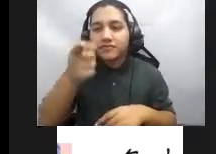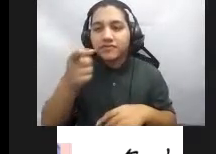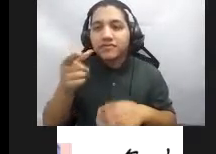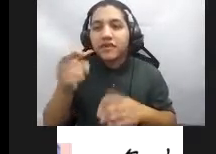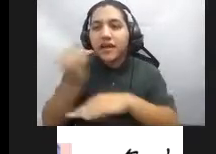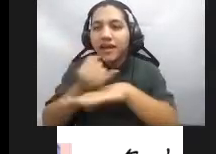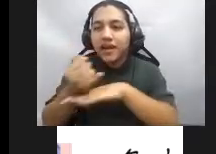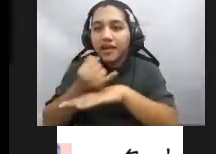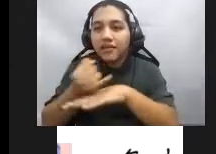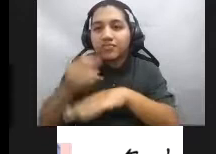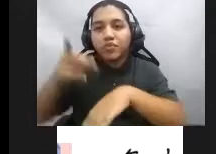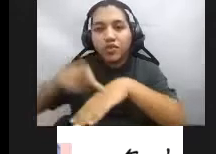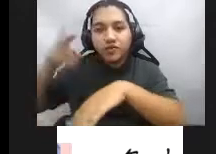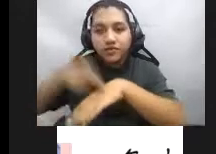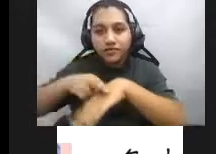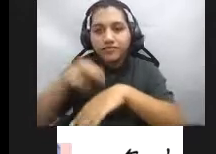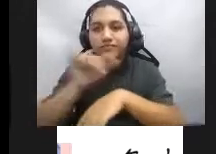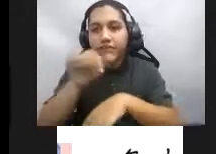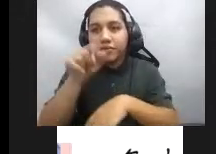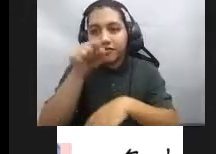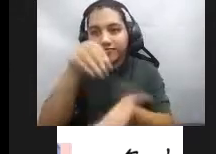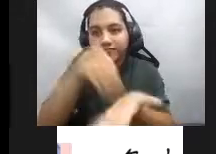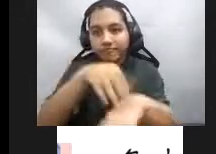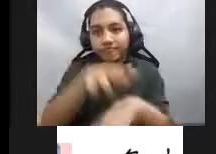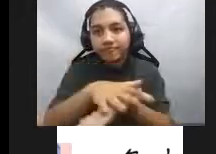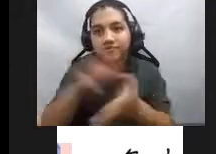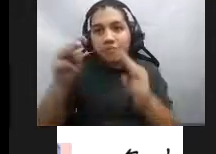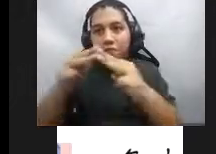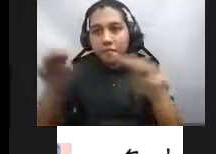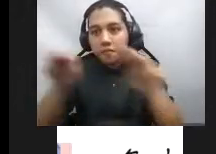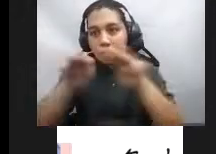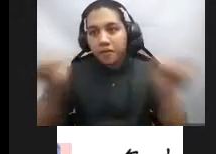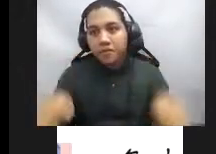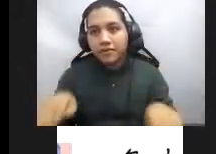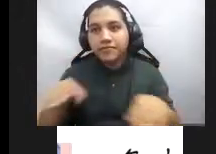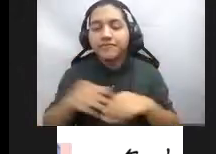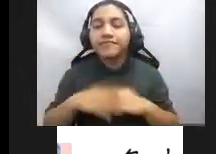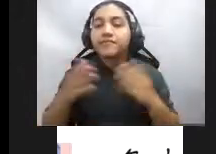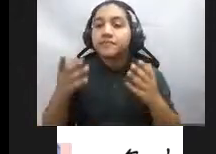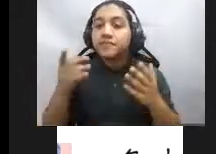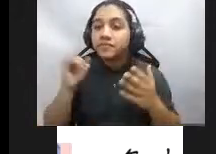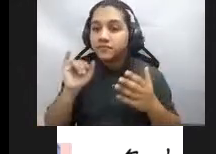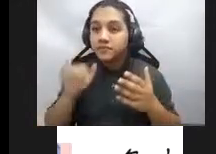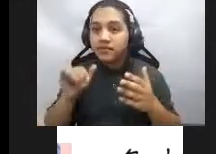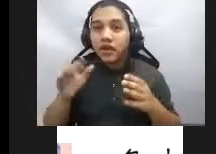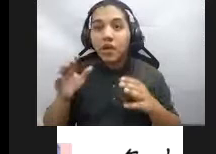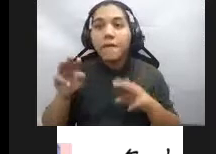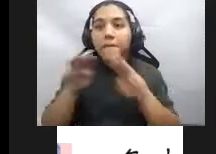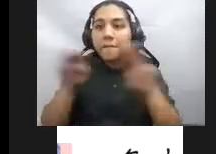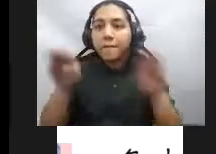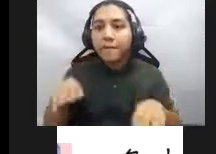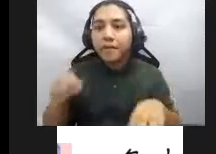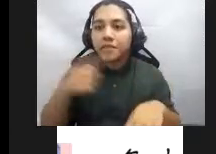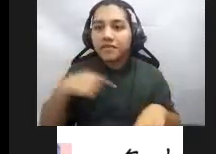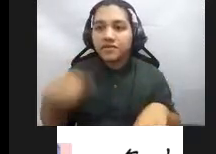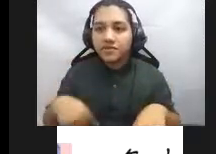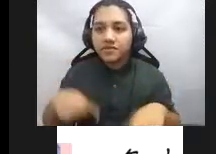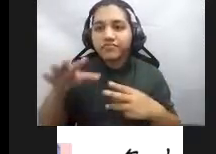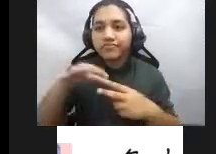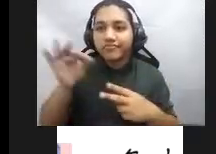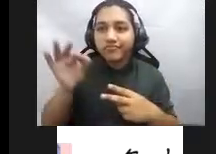isla de Puerto Rico. Según los mapas chinos de ese periodo que se han encontrado y que hay teorías